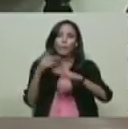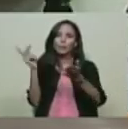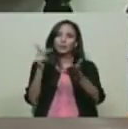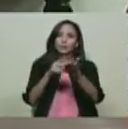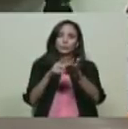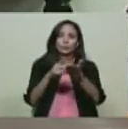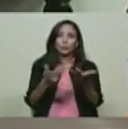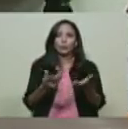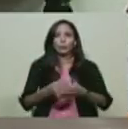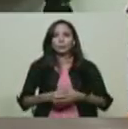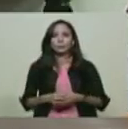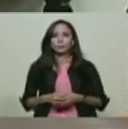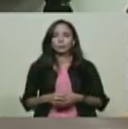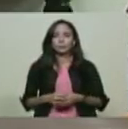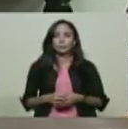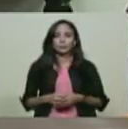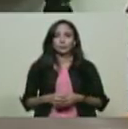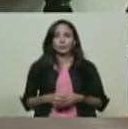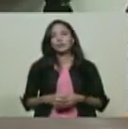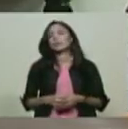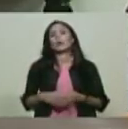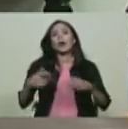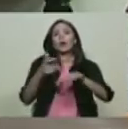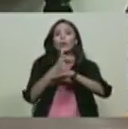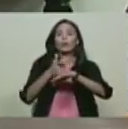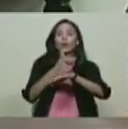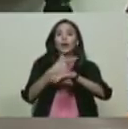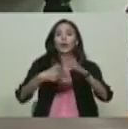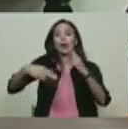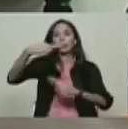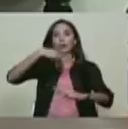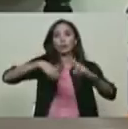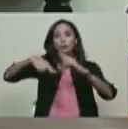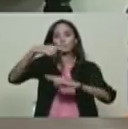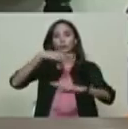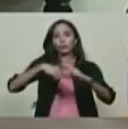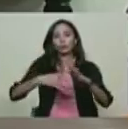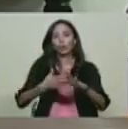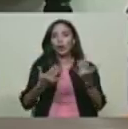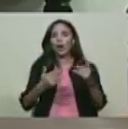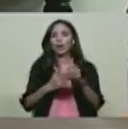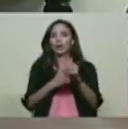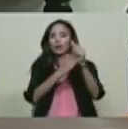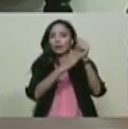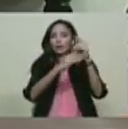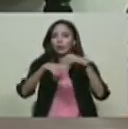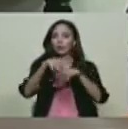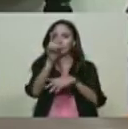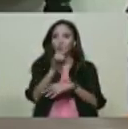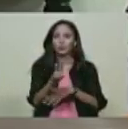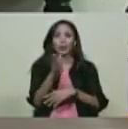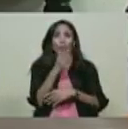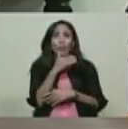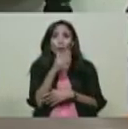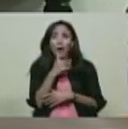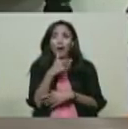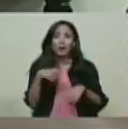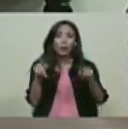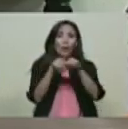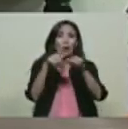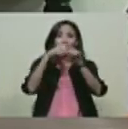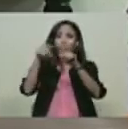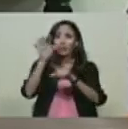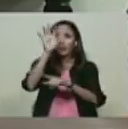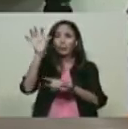participativo, que el gobierno revolucionario que presido en Venezuela, no hay, no lo hay. Les pongo un ejemplo,